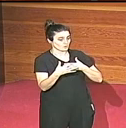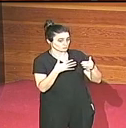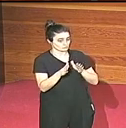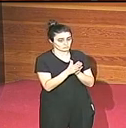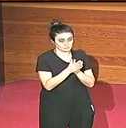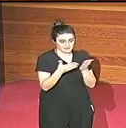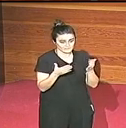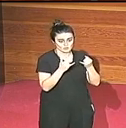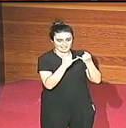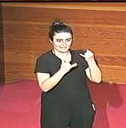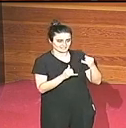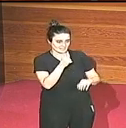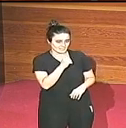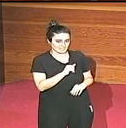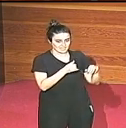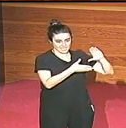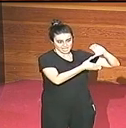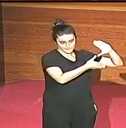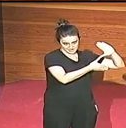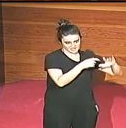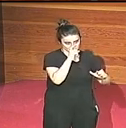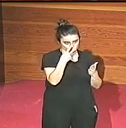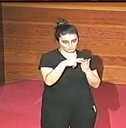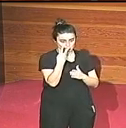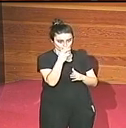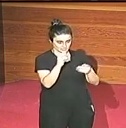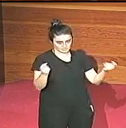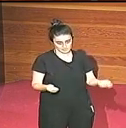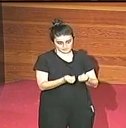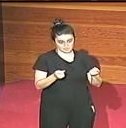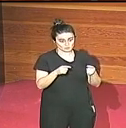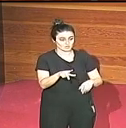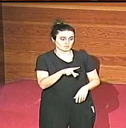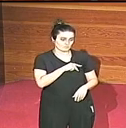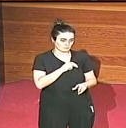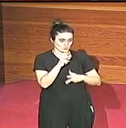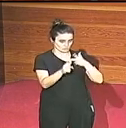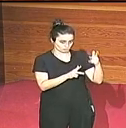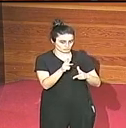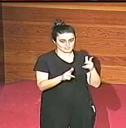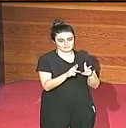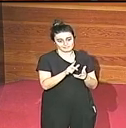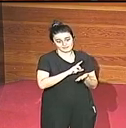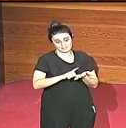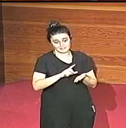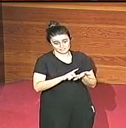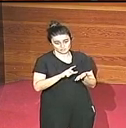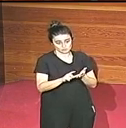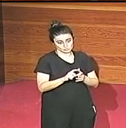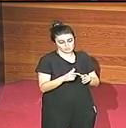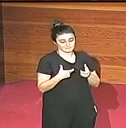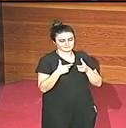de América, publicado en el año 2020, por el que obtuvo el Premio Euskadi de Literatura 2021 en la categoría de ensayo en